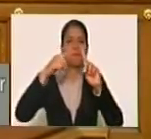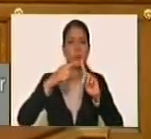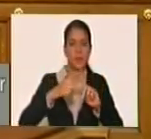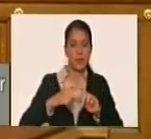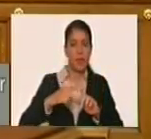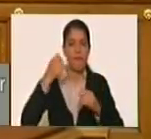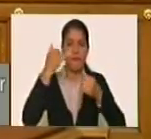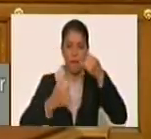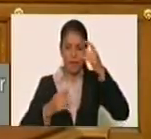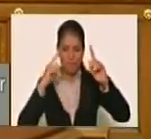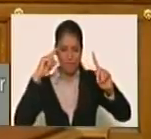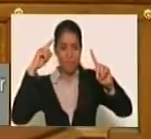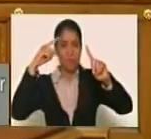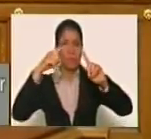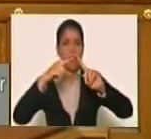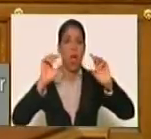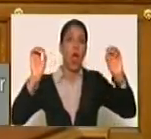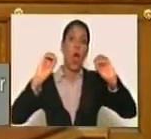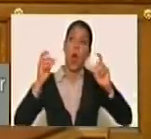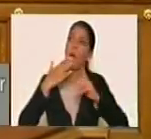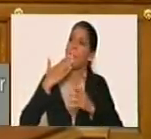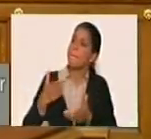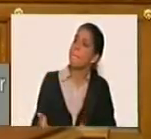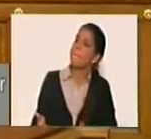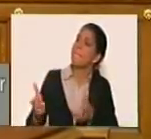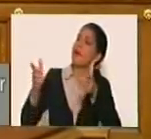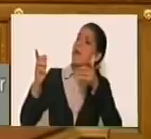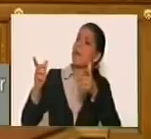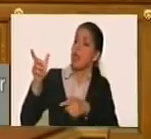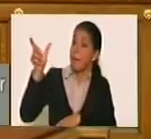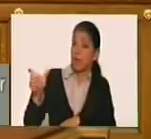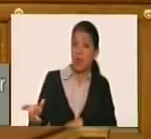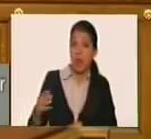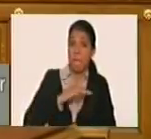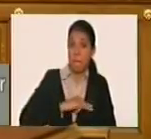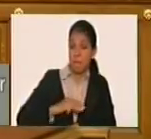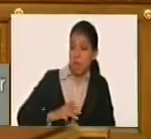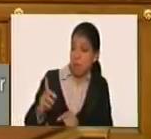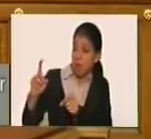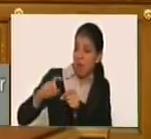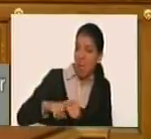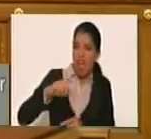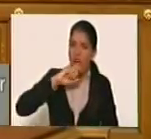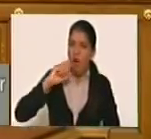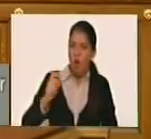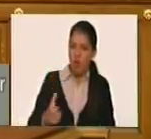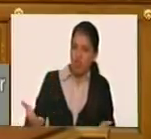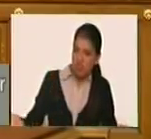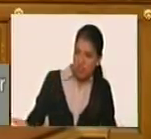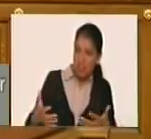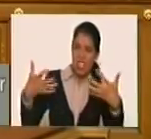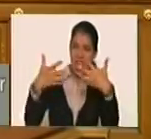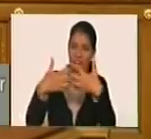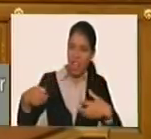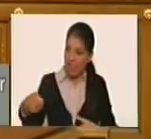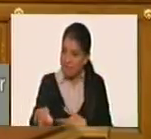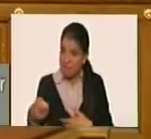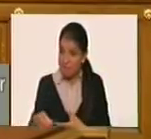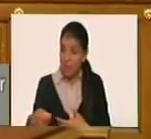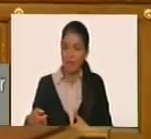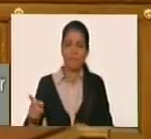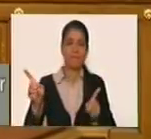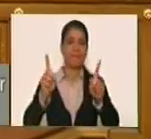como finalidad o permita que alguno de sus militantes promueva el odio, la guerra, la intolerancia. No